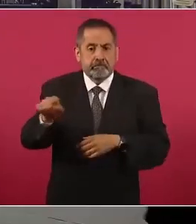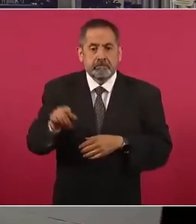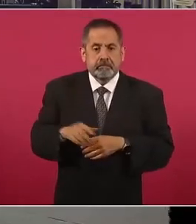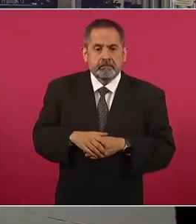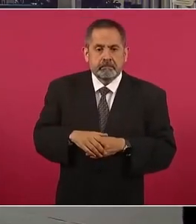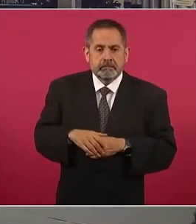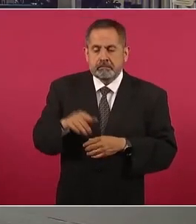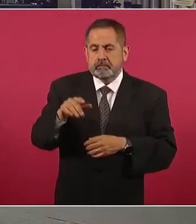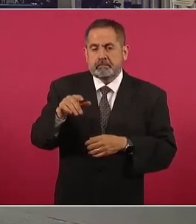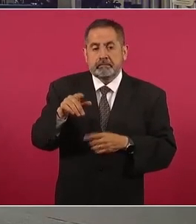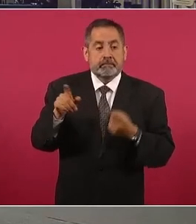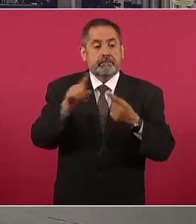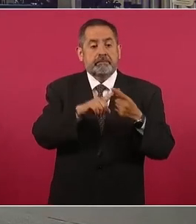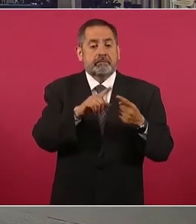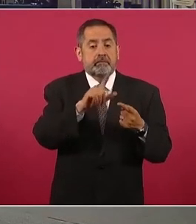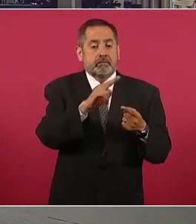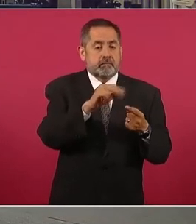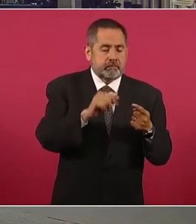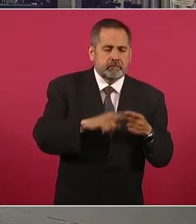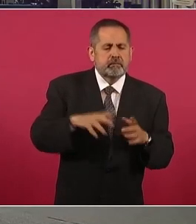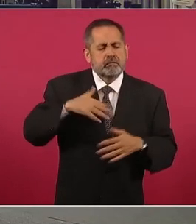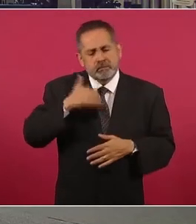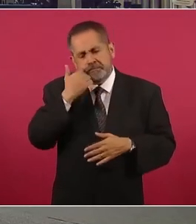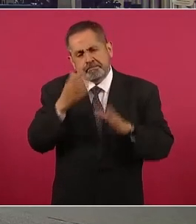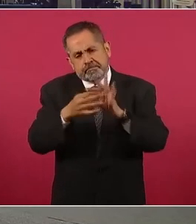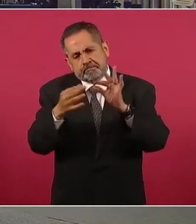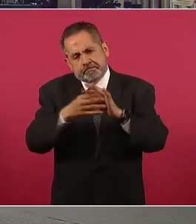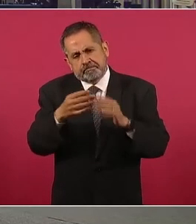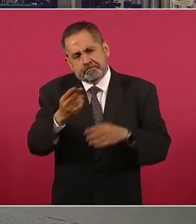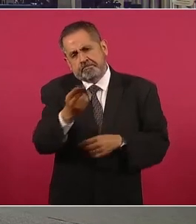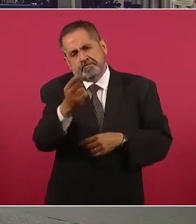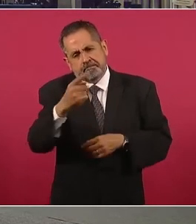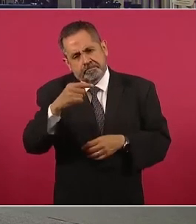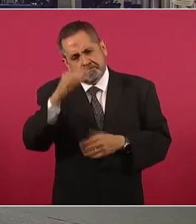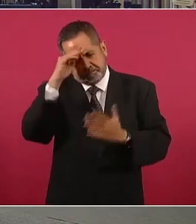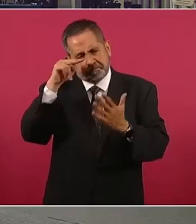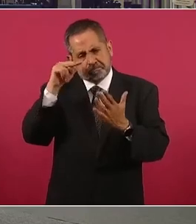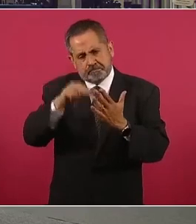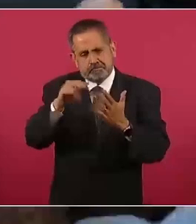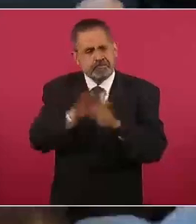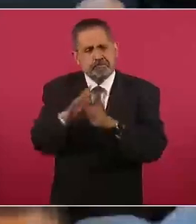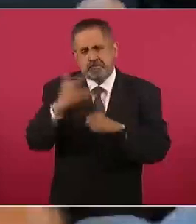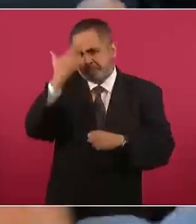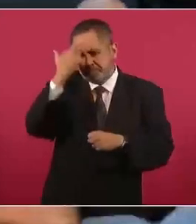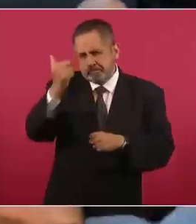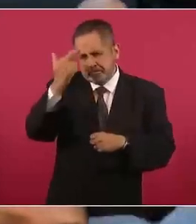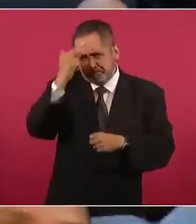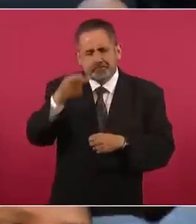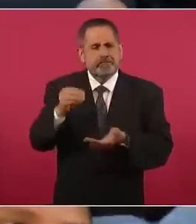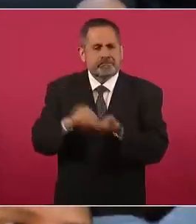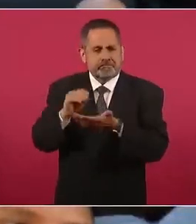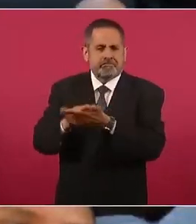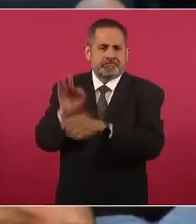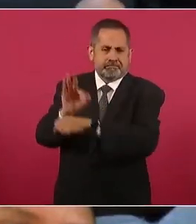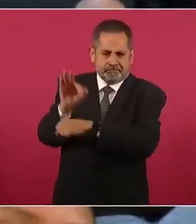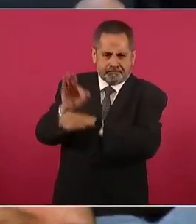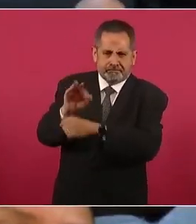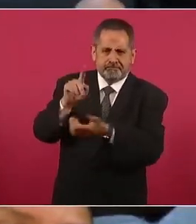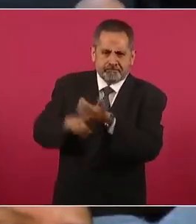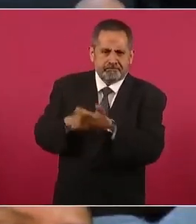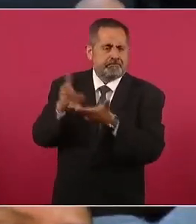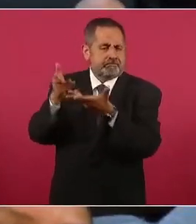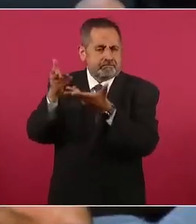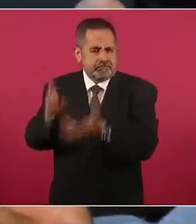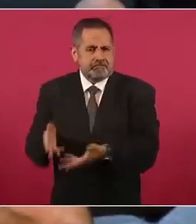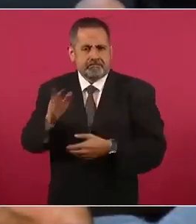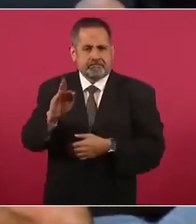desnuda. Y yo quiero escuchar, presidente, de usted sus razones para seguir defendiendo a